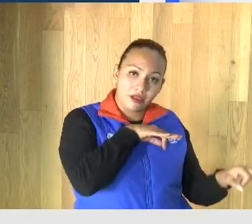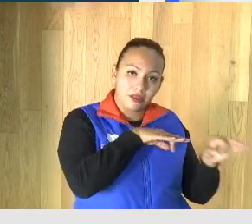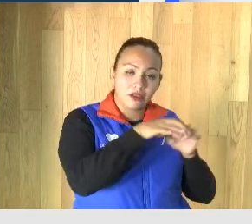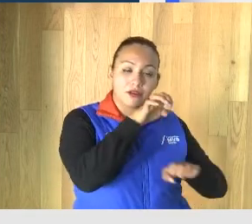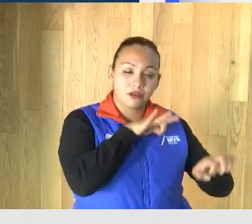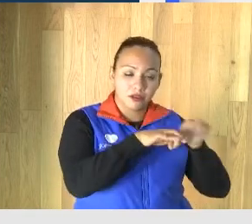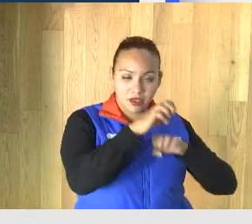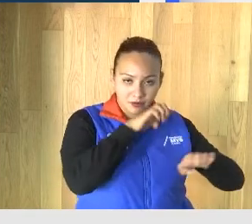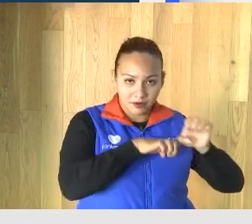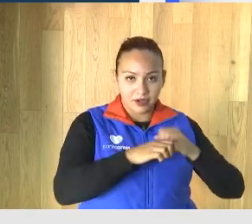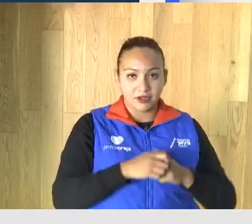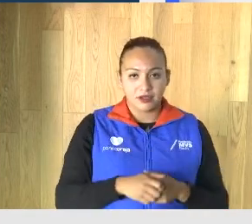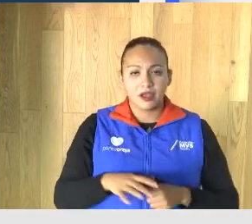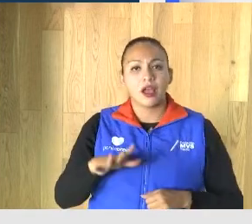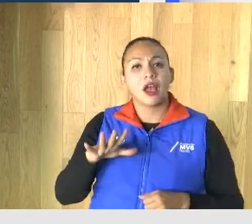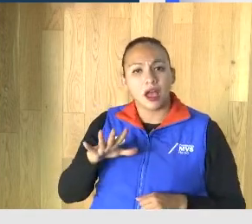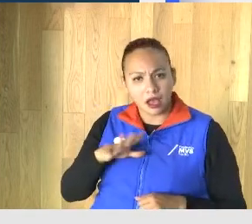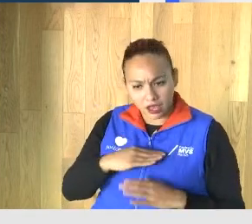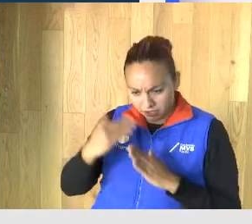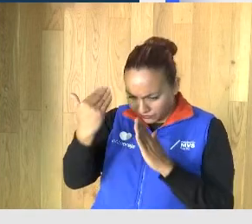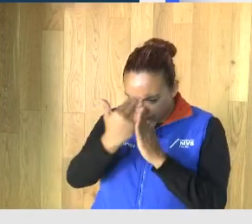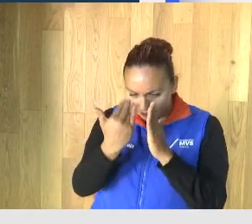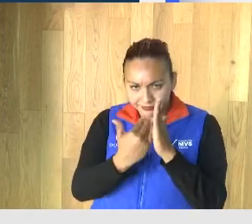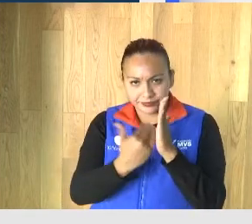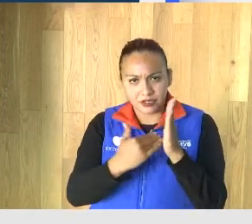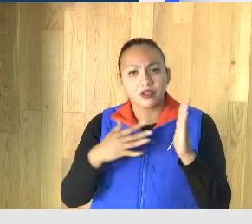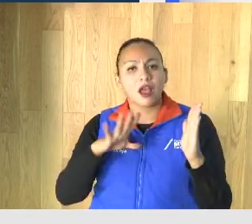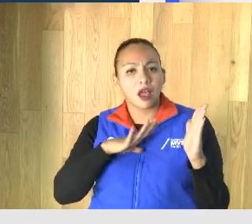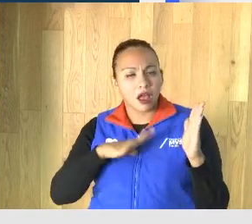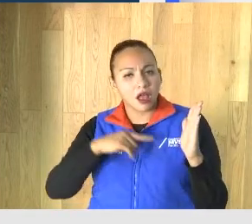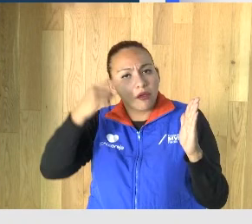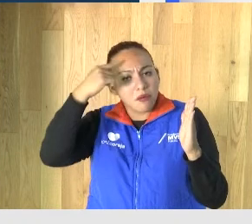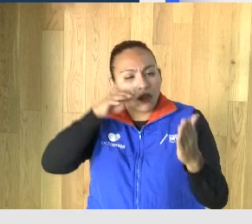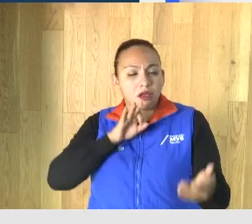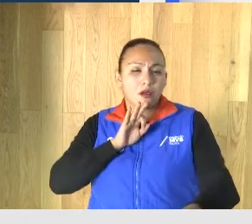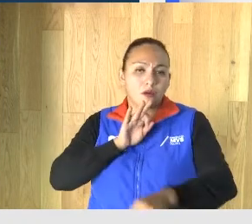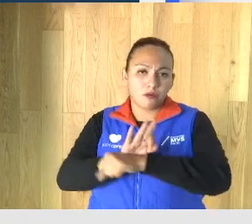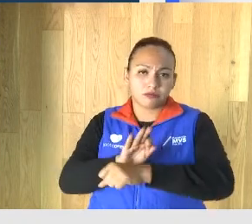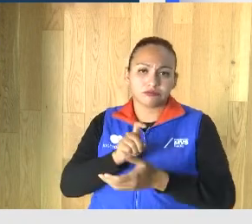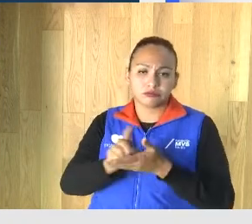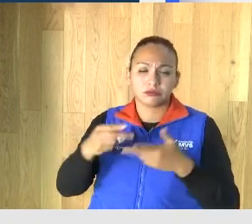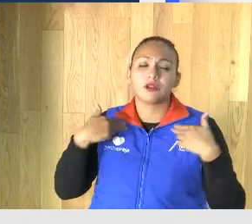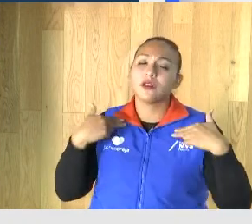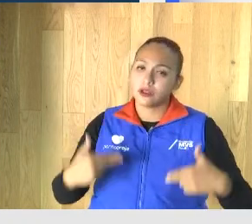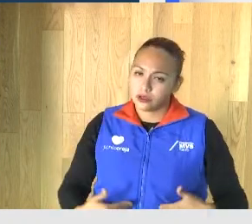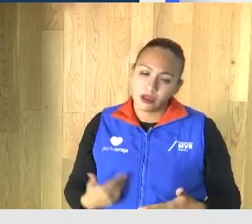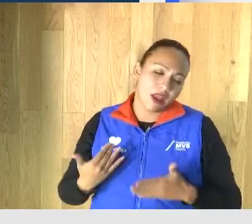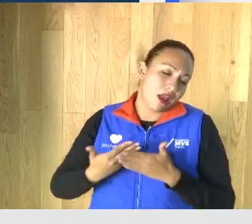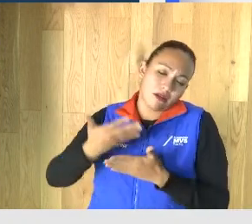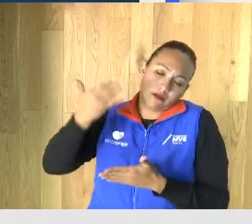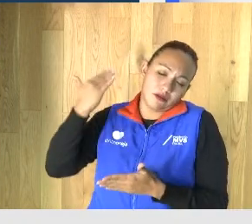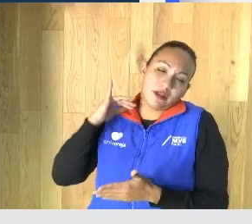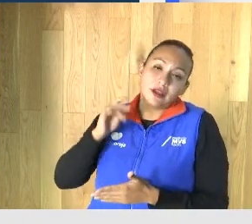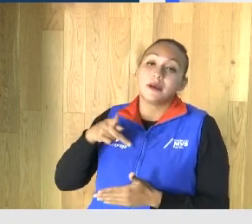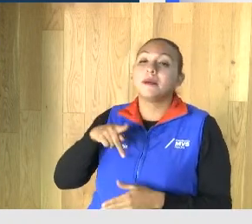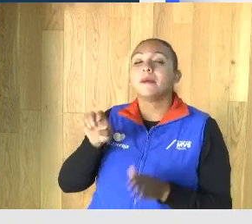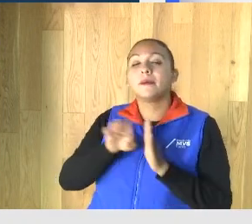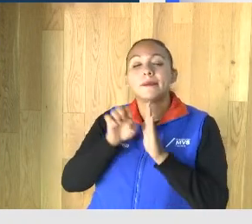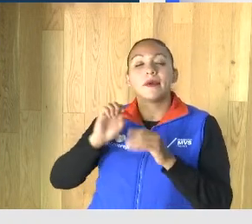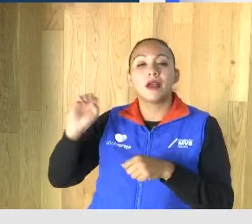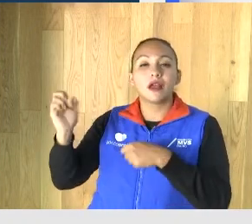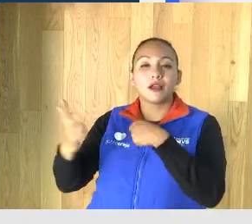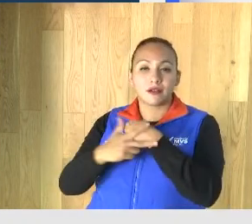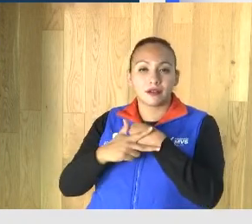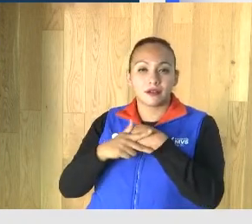¿no? Internacionales que vinculan a empresas multinacionales y a derechos humanos desde hace años, sí que, por ejemplo, en Europa,